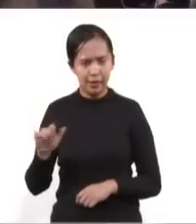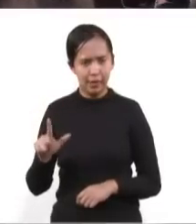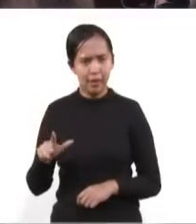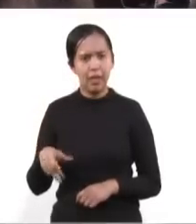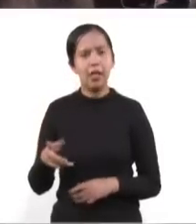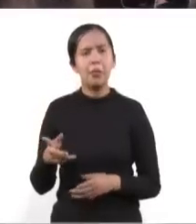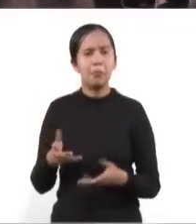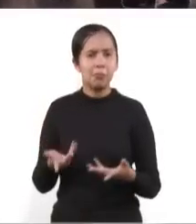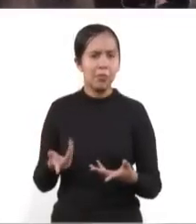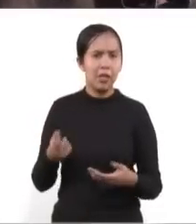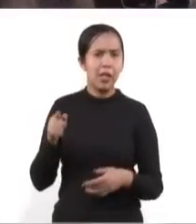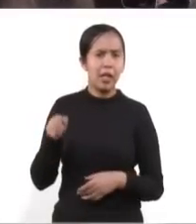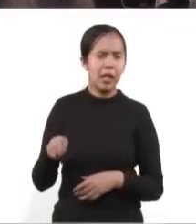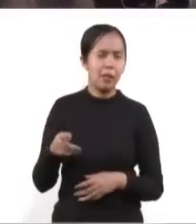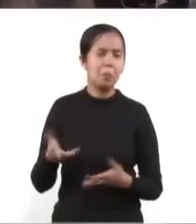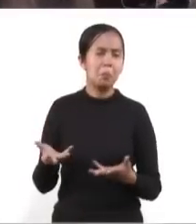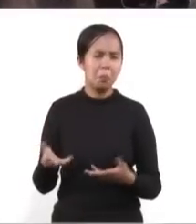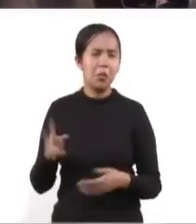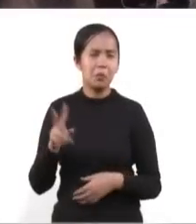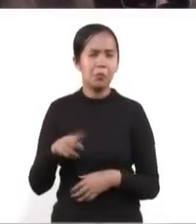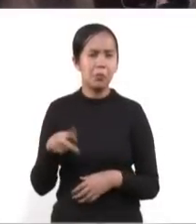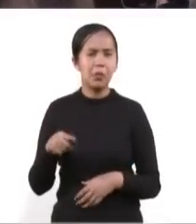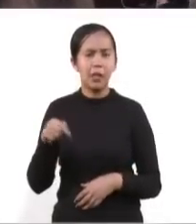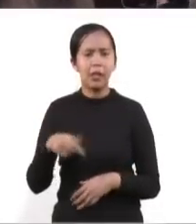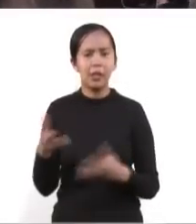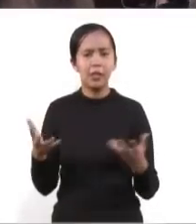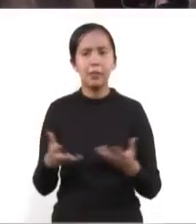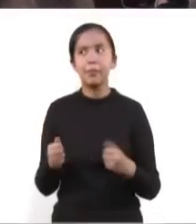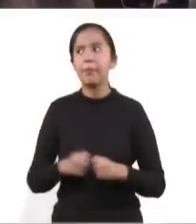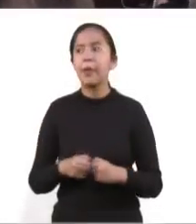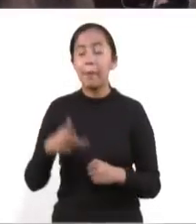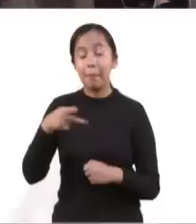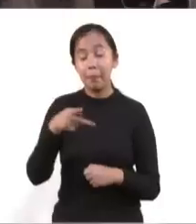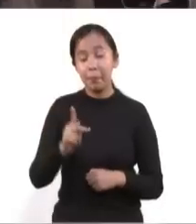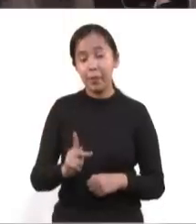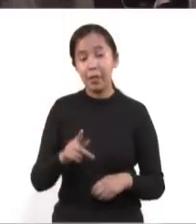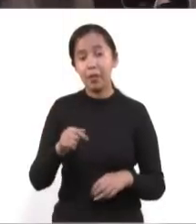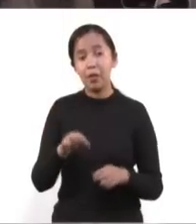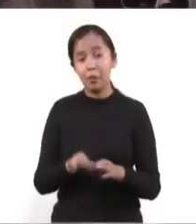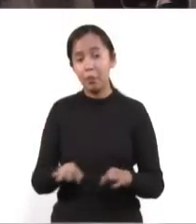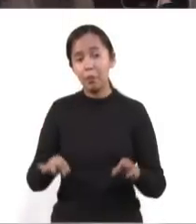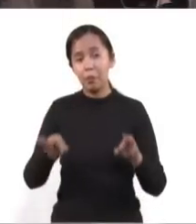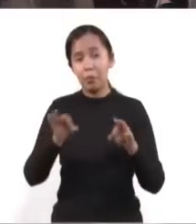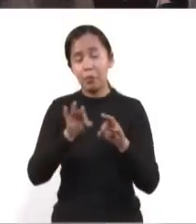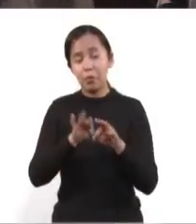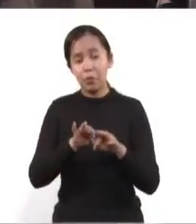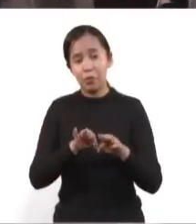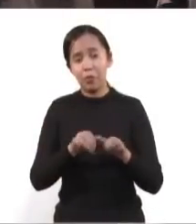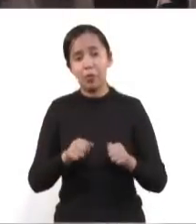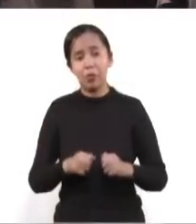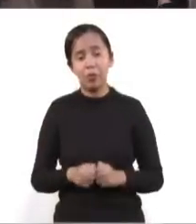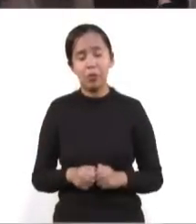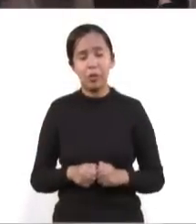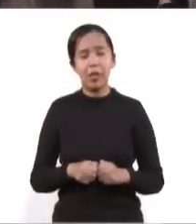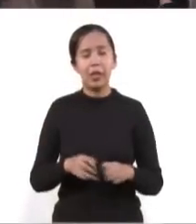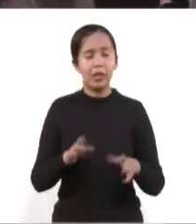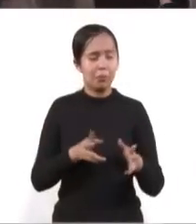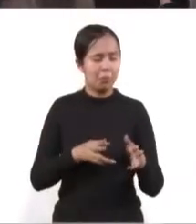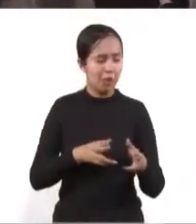parte tecnológica, la parte fundamental, el corazón de este movimiento de